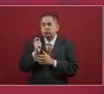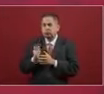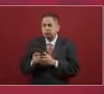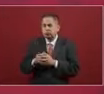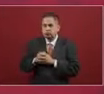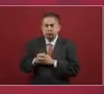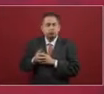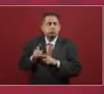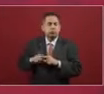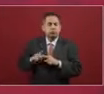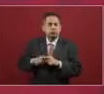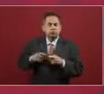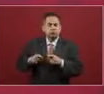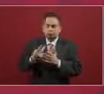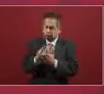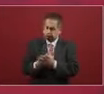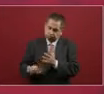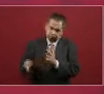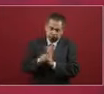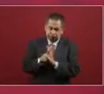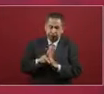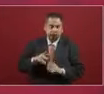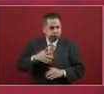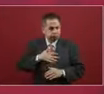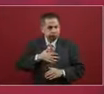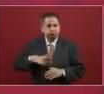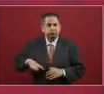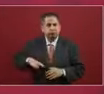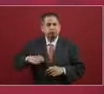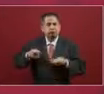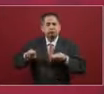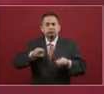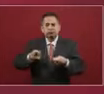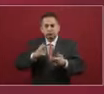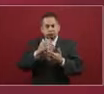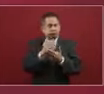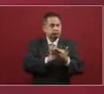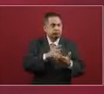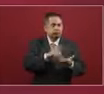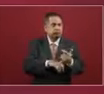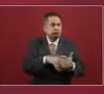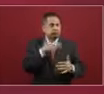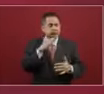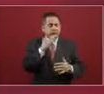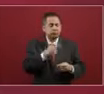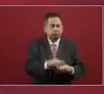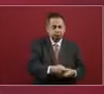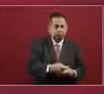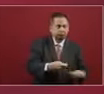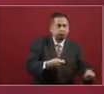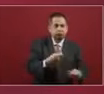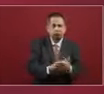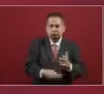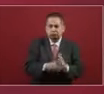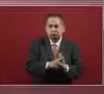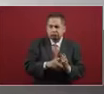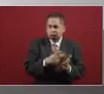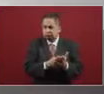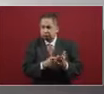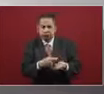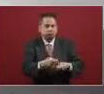es el manejo de las plazas para evitar que haya tráfico en el manejo de